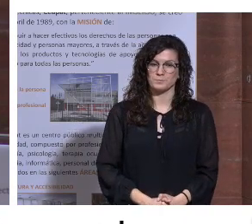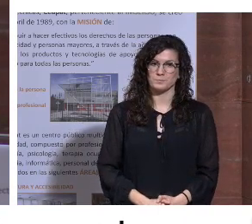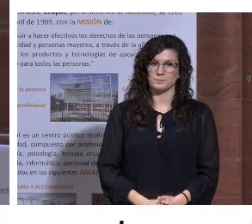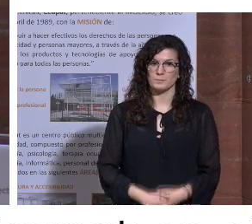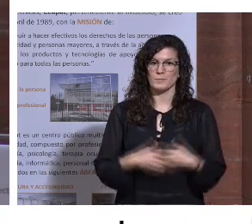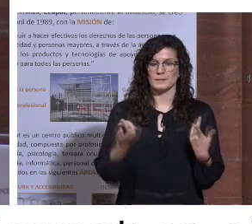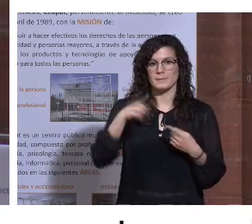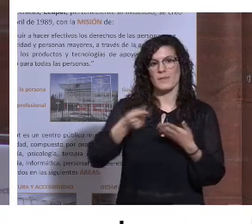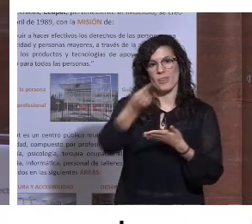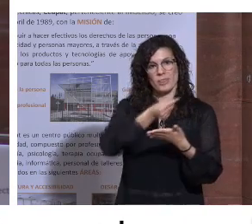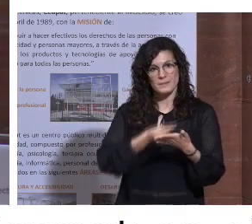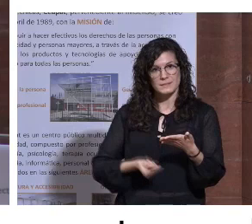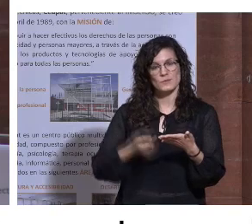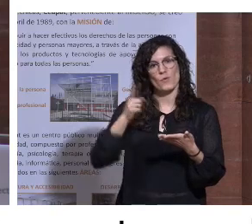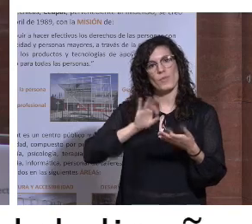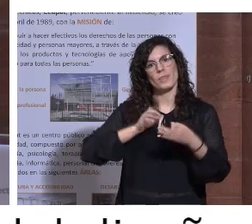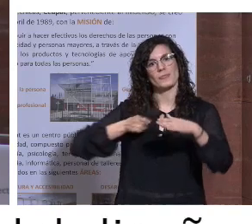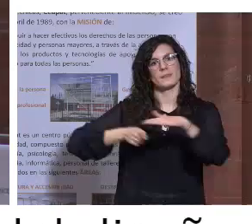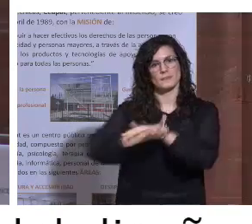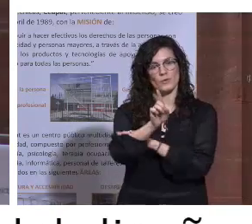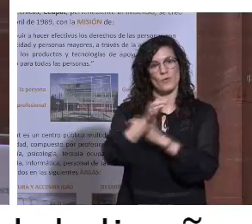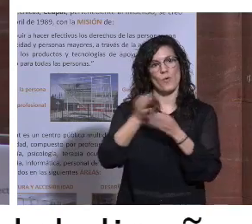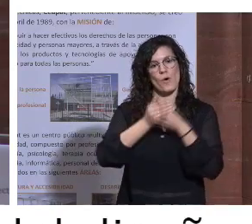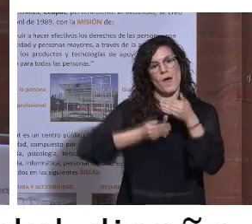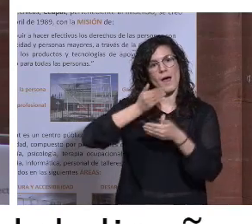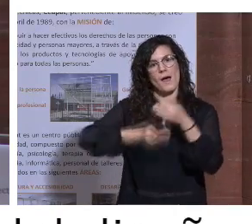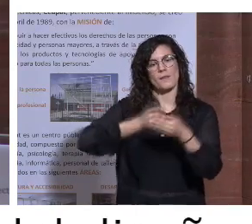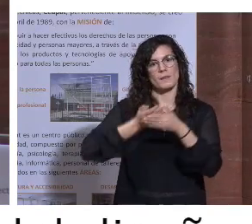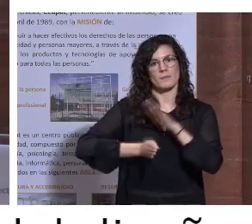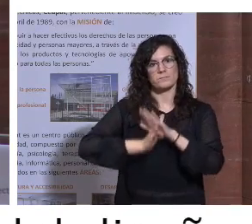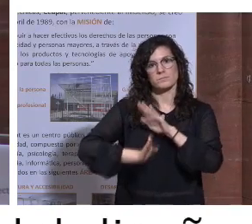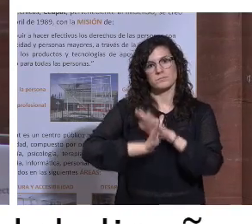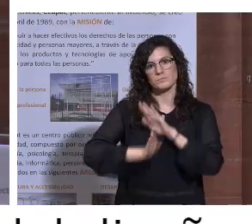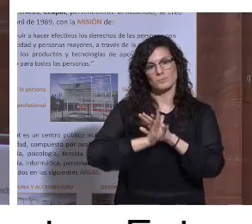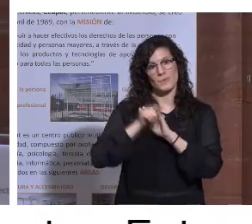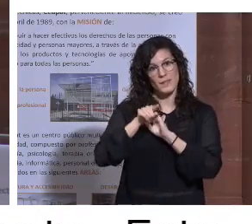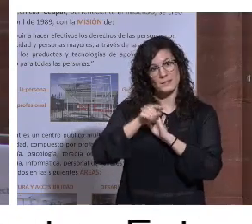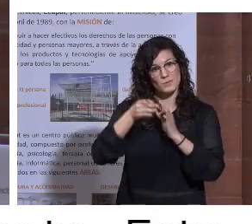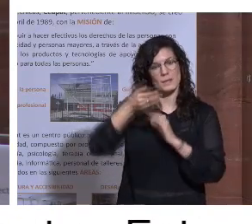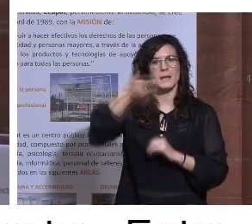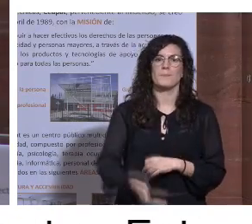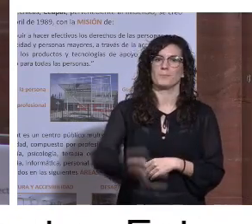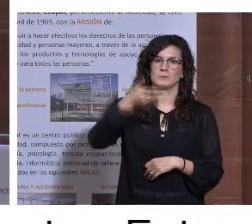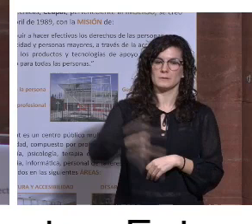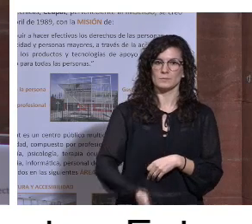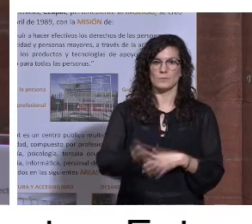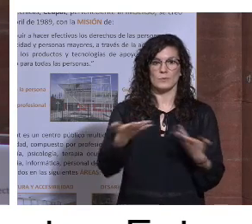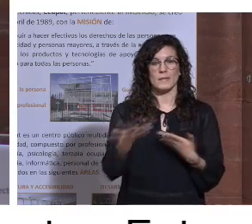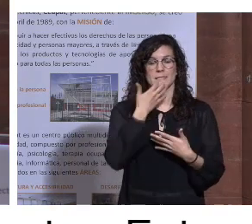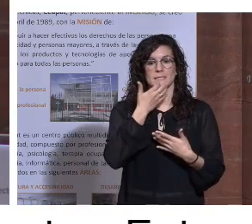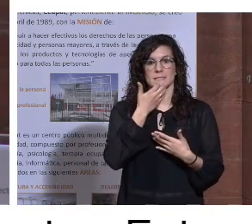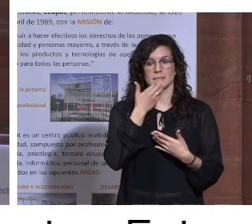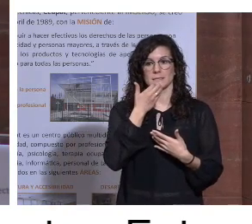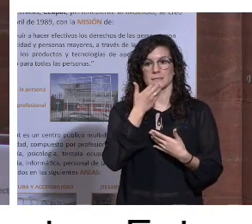Del diseño, del desarrollo, del avance constante. Esto es importantísimo. Y si no tienes la I grande, ten